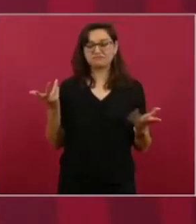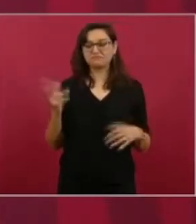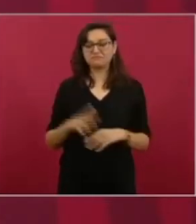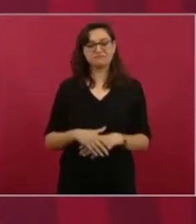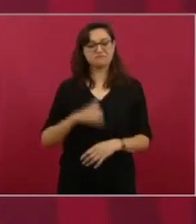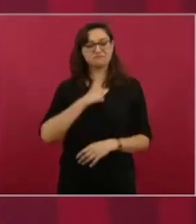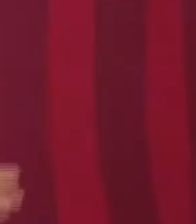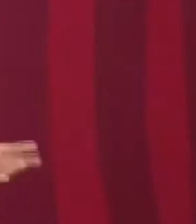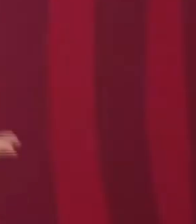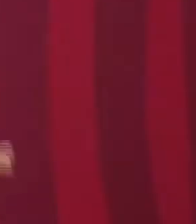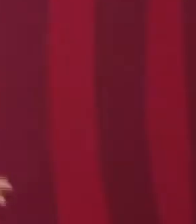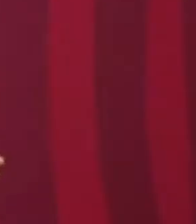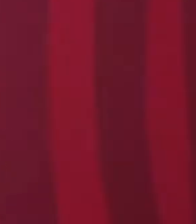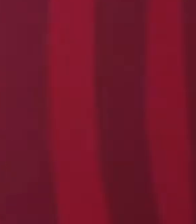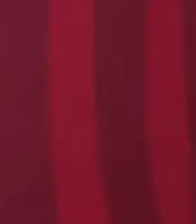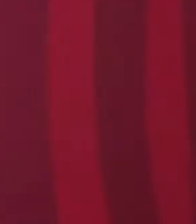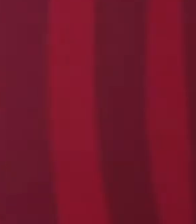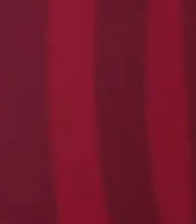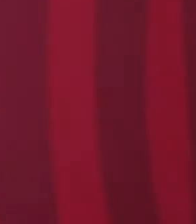lamentable. Ojalá y